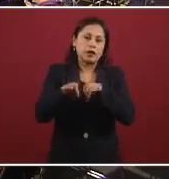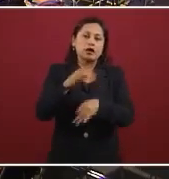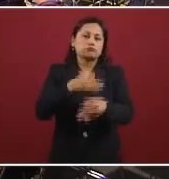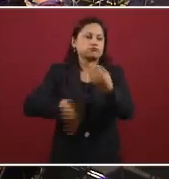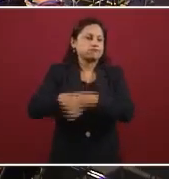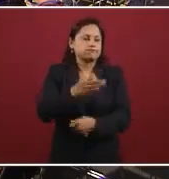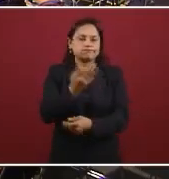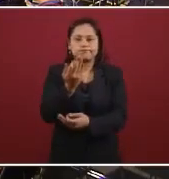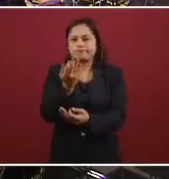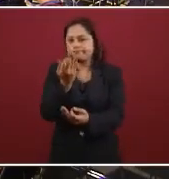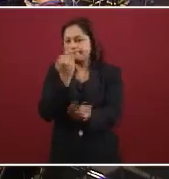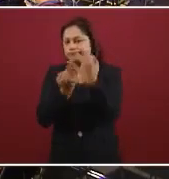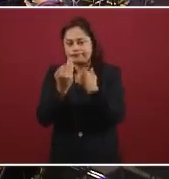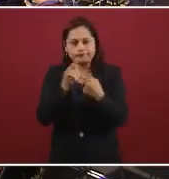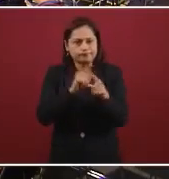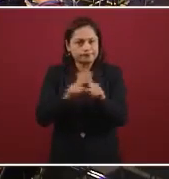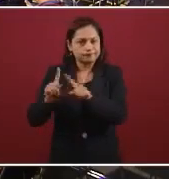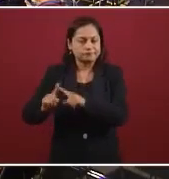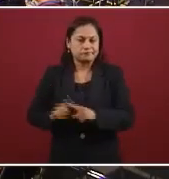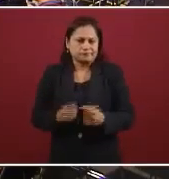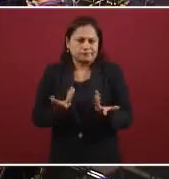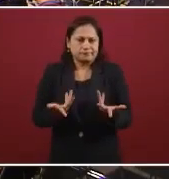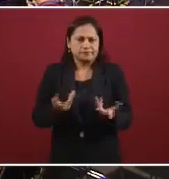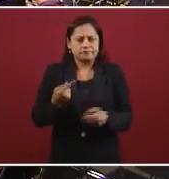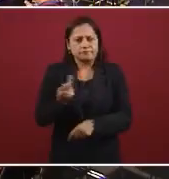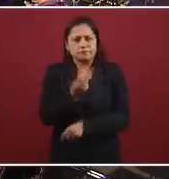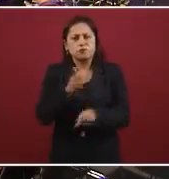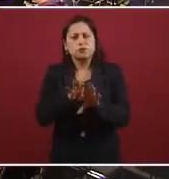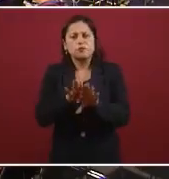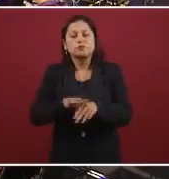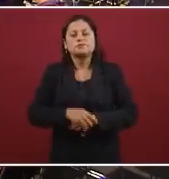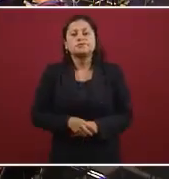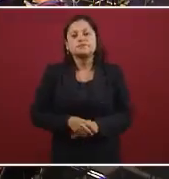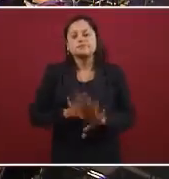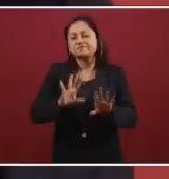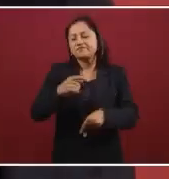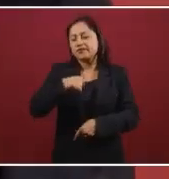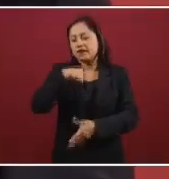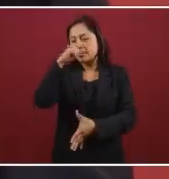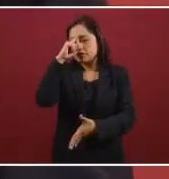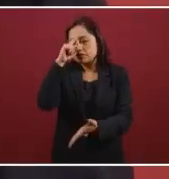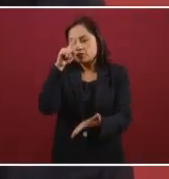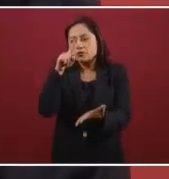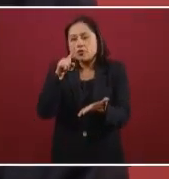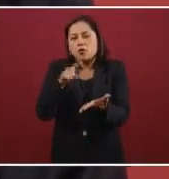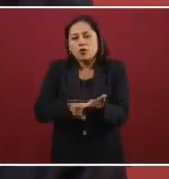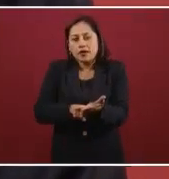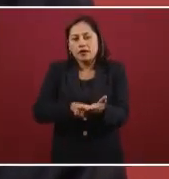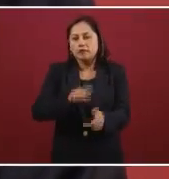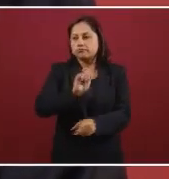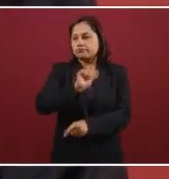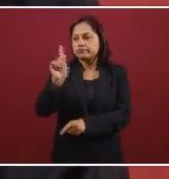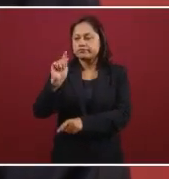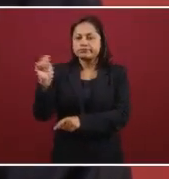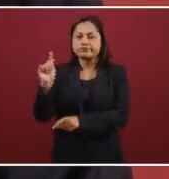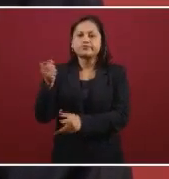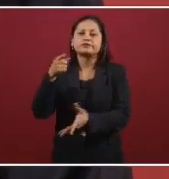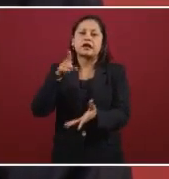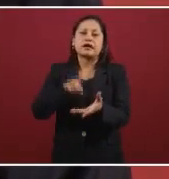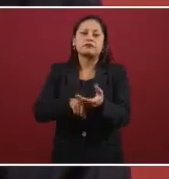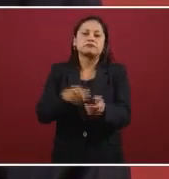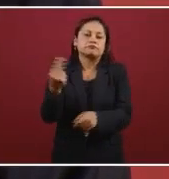mire, yo creo que en algunas disciplinas tiene que haber evaluaciones,